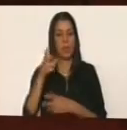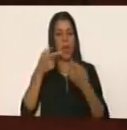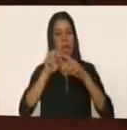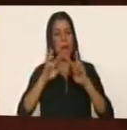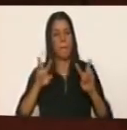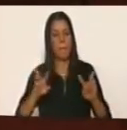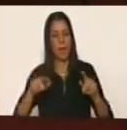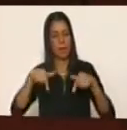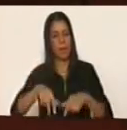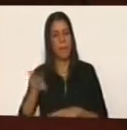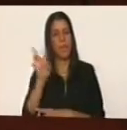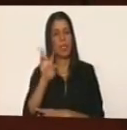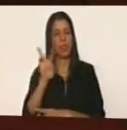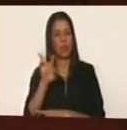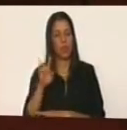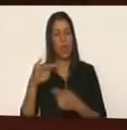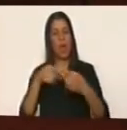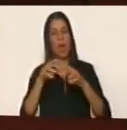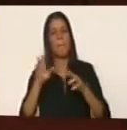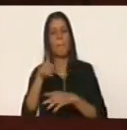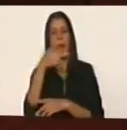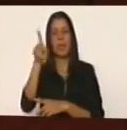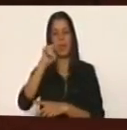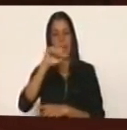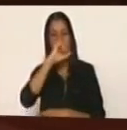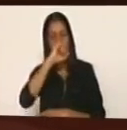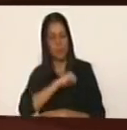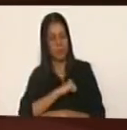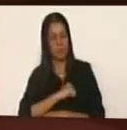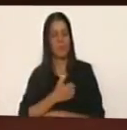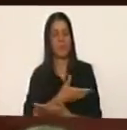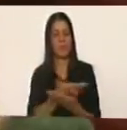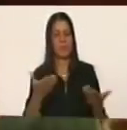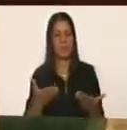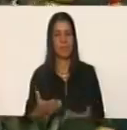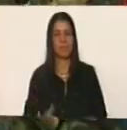de esta Venezuela, que es la patria que todos amamos. Muchísimas gracias.